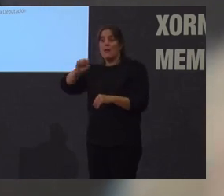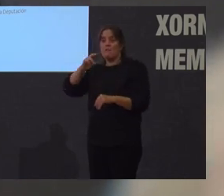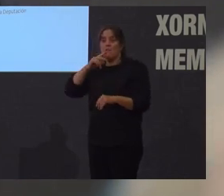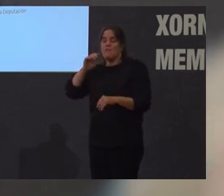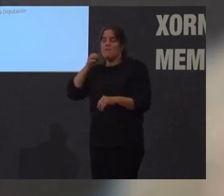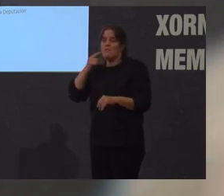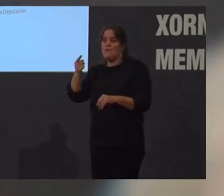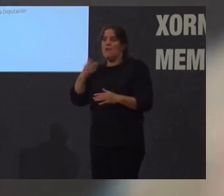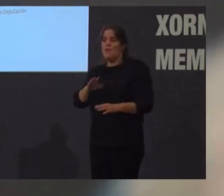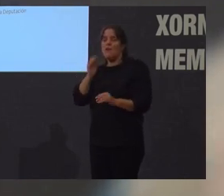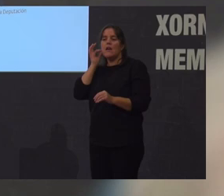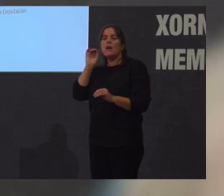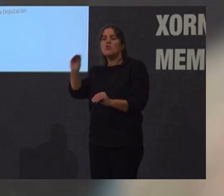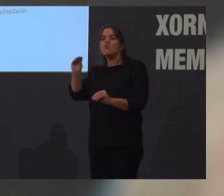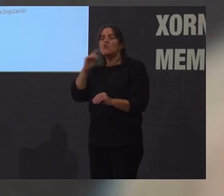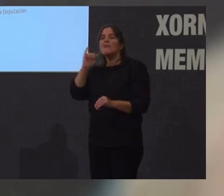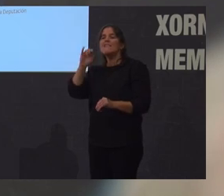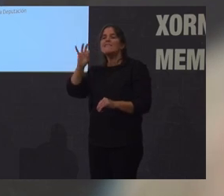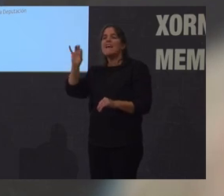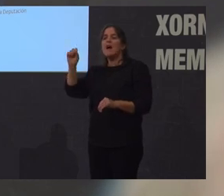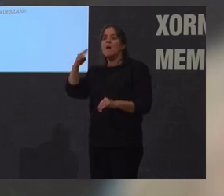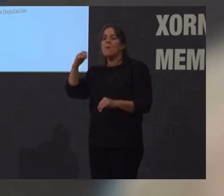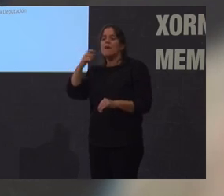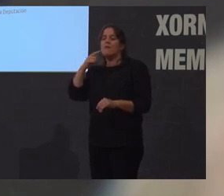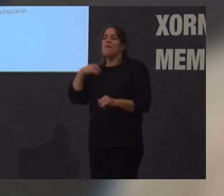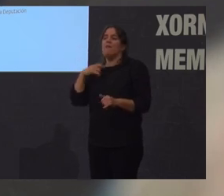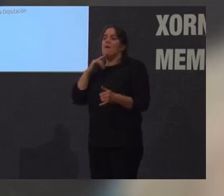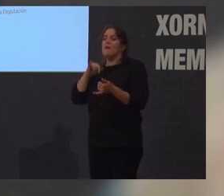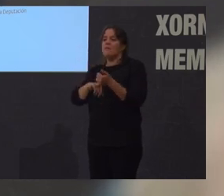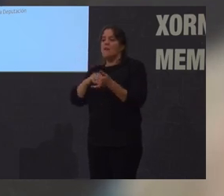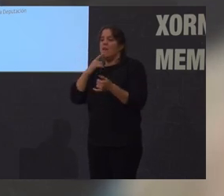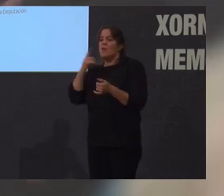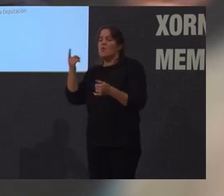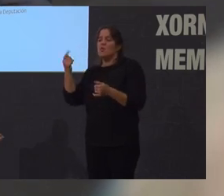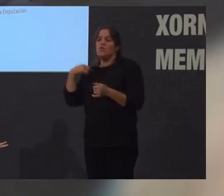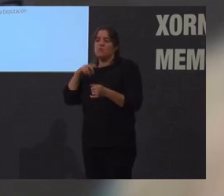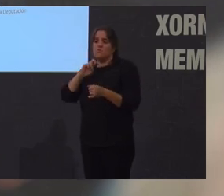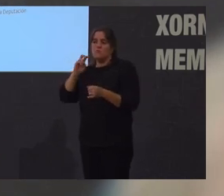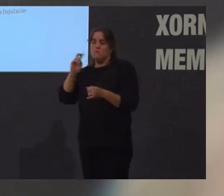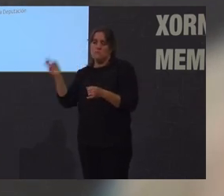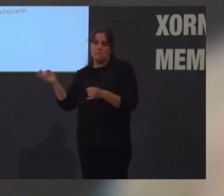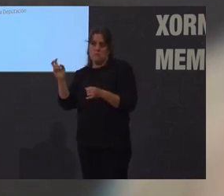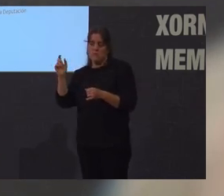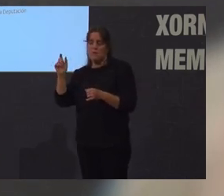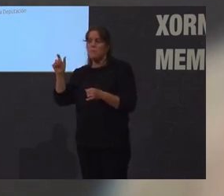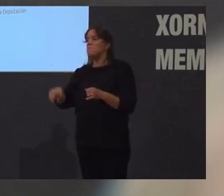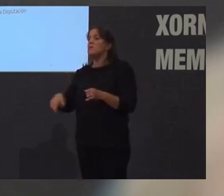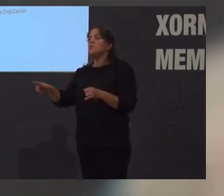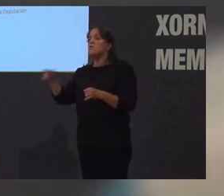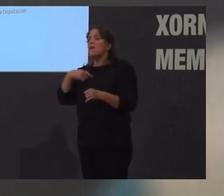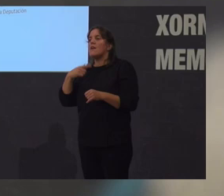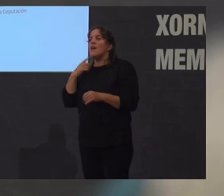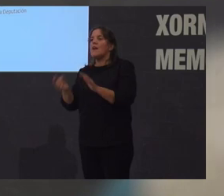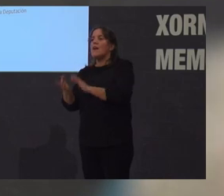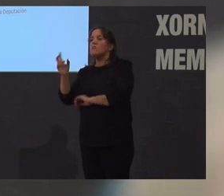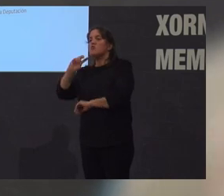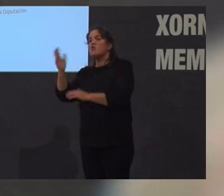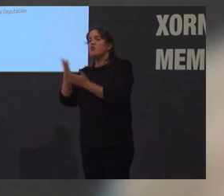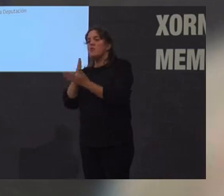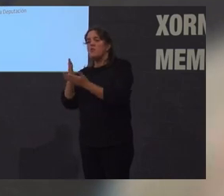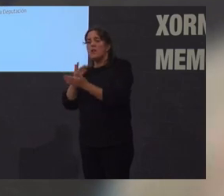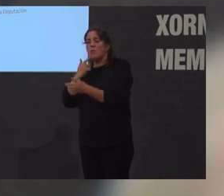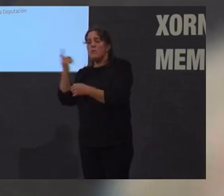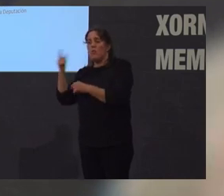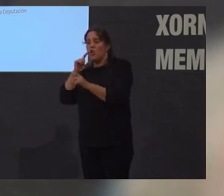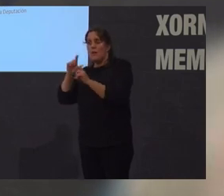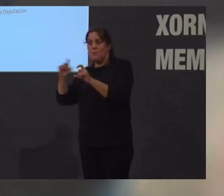Coma, que está, Isabel Marsans, que está casada con un entrecanales, que también aparece en el libro por otra empresa, que tenían los campos de concentración en el